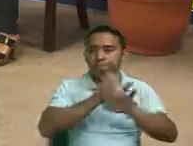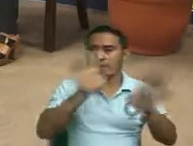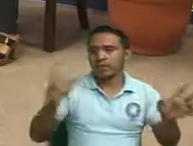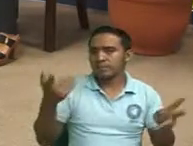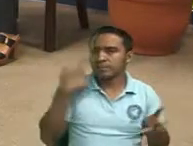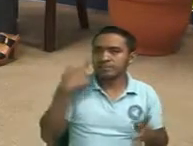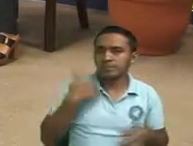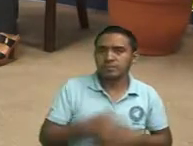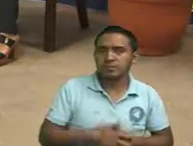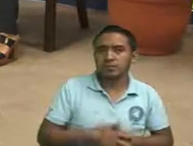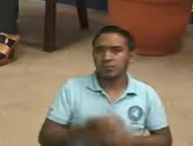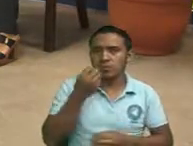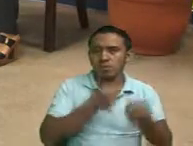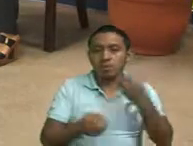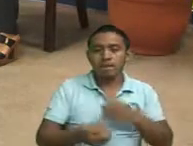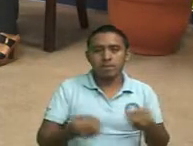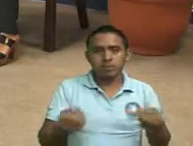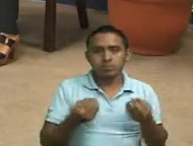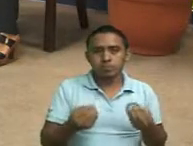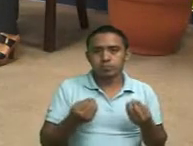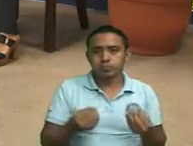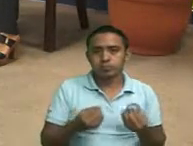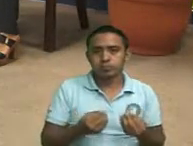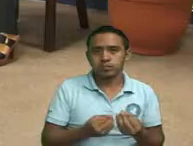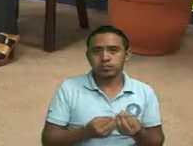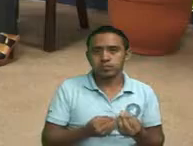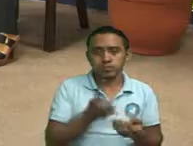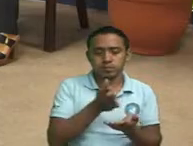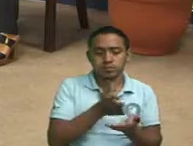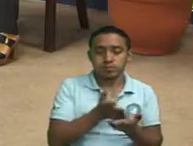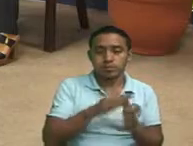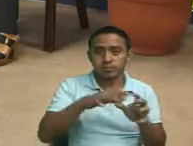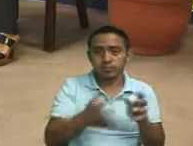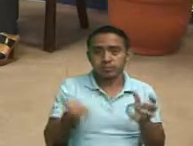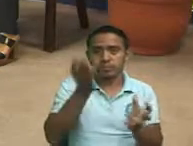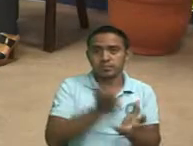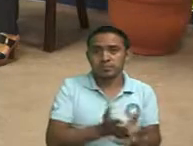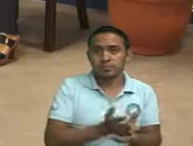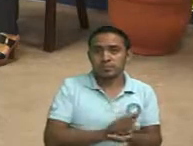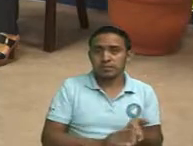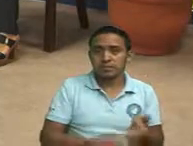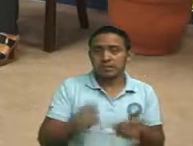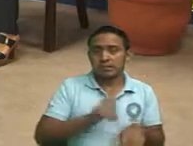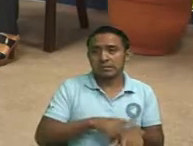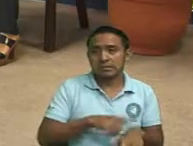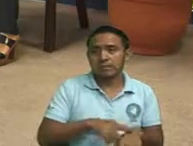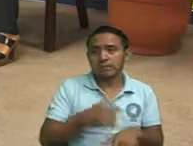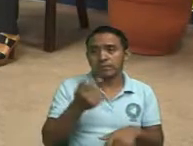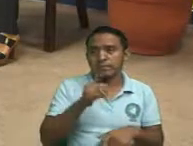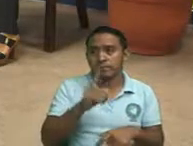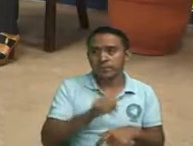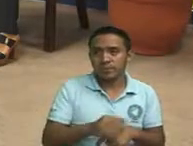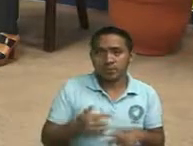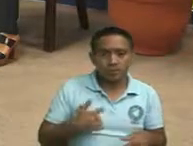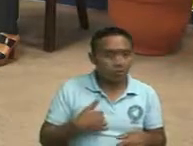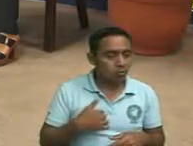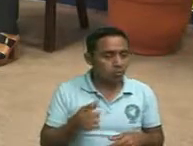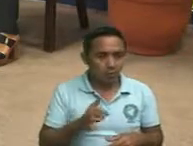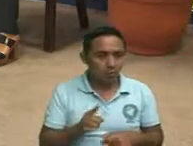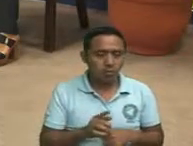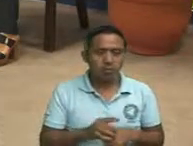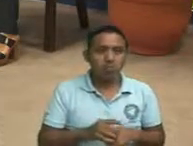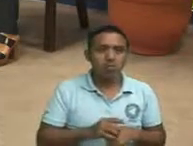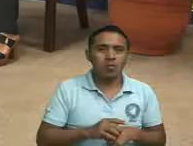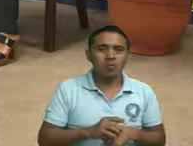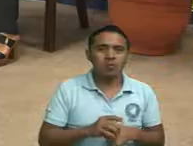imagínense ustedes, si yo como bastante melón, me va a quitar las ganas de cenar a las 6 de la tarde o 7 de la tarde. No necesariamente. Pero más después me va a